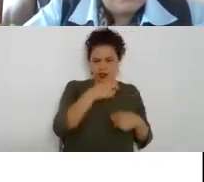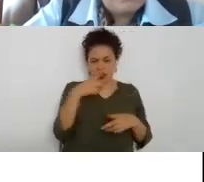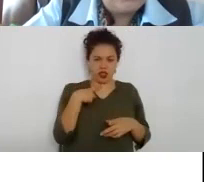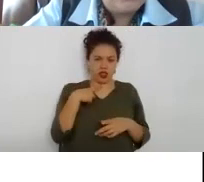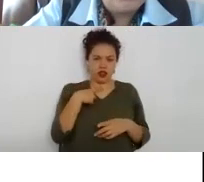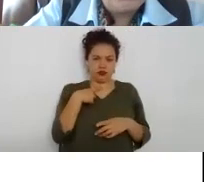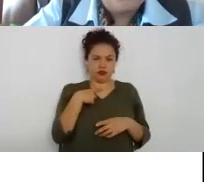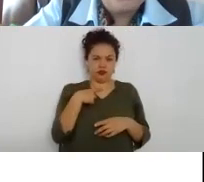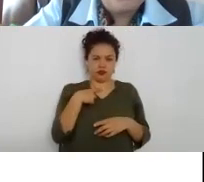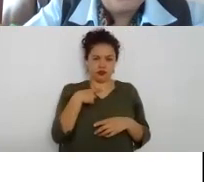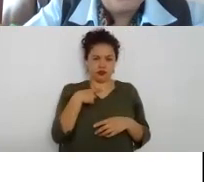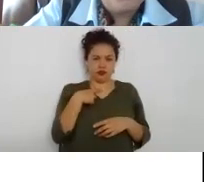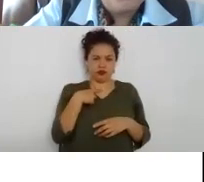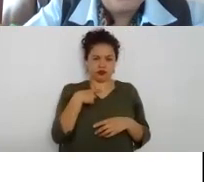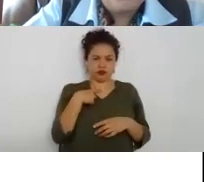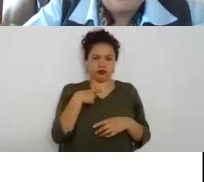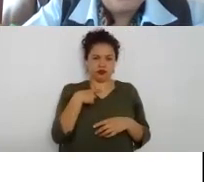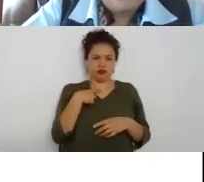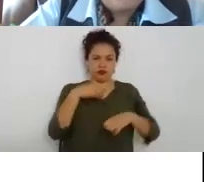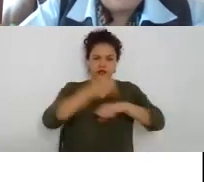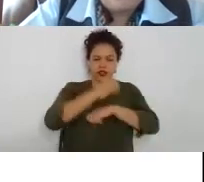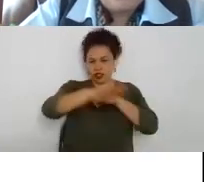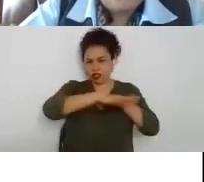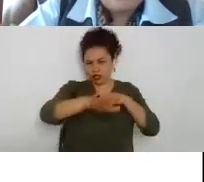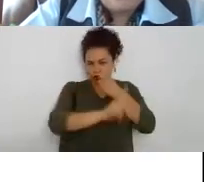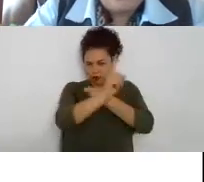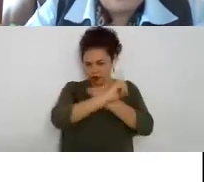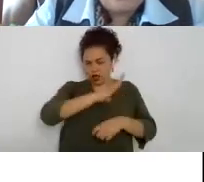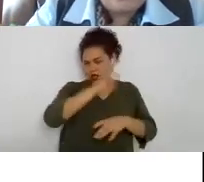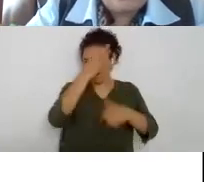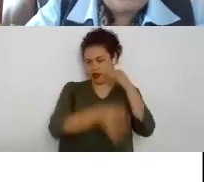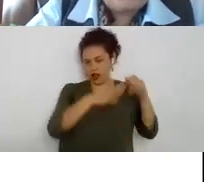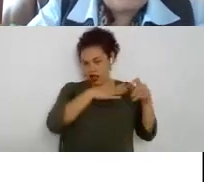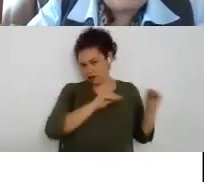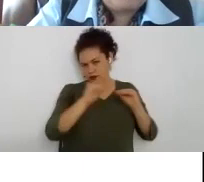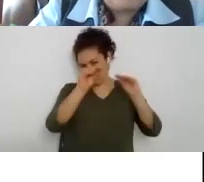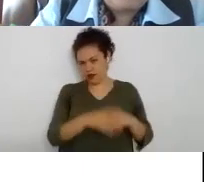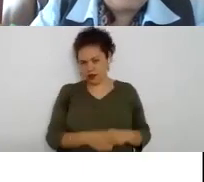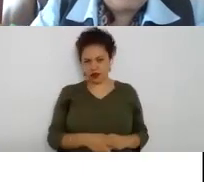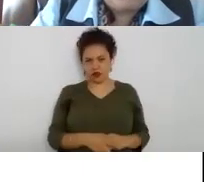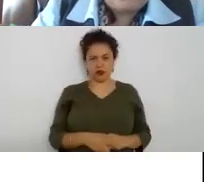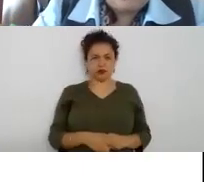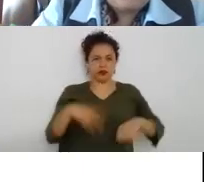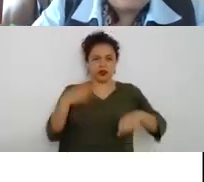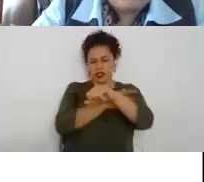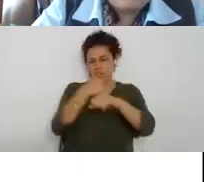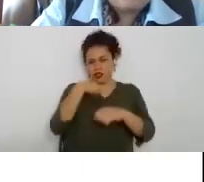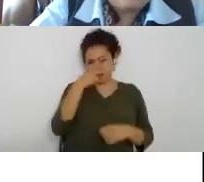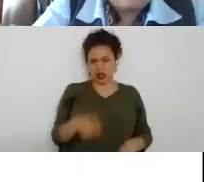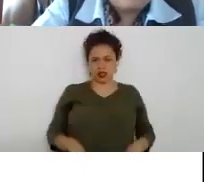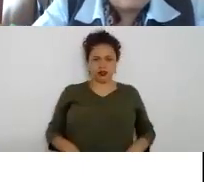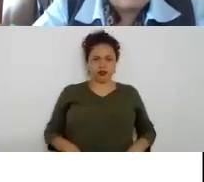posición en la que finalmente va a quedar. ¿De acuerdo? ¿A qué me refiero con esto? Es lo que yo les comentaba, no podemos